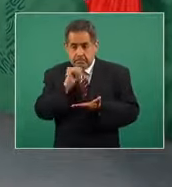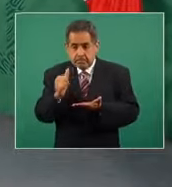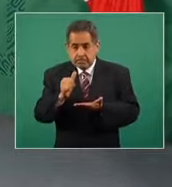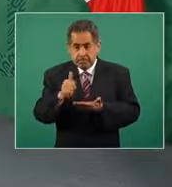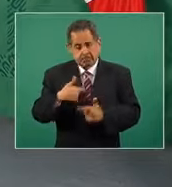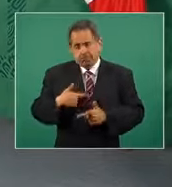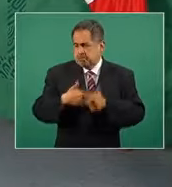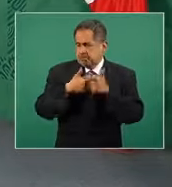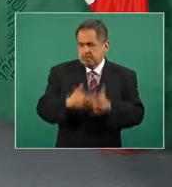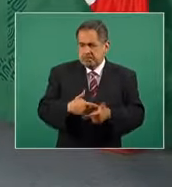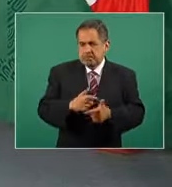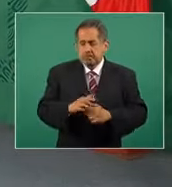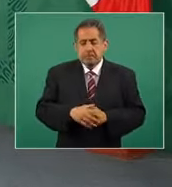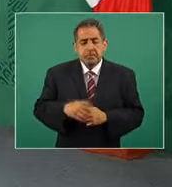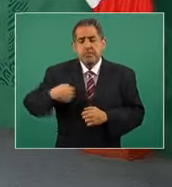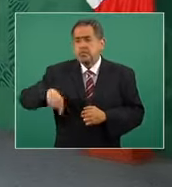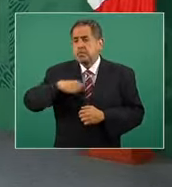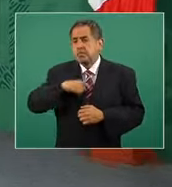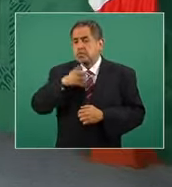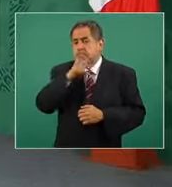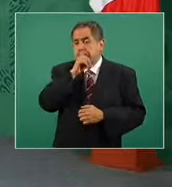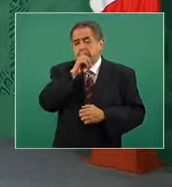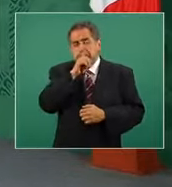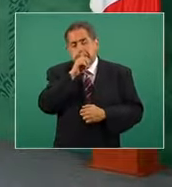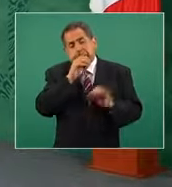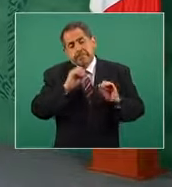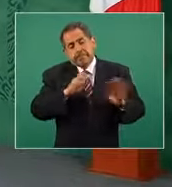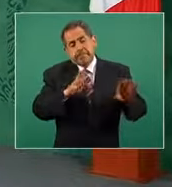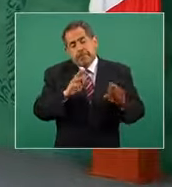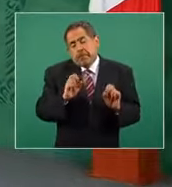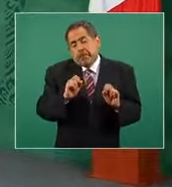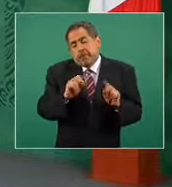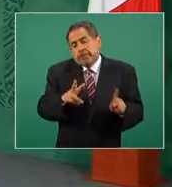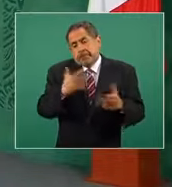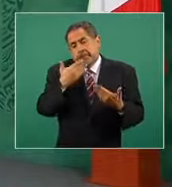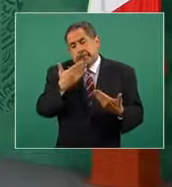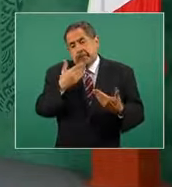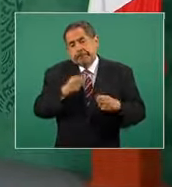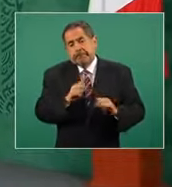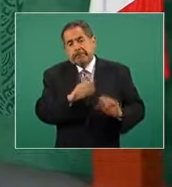nosotros no podemos quedarnos callados ni con los brazos cruzados.